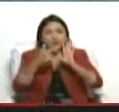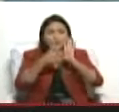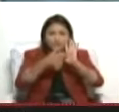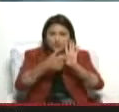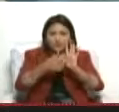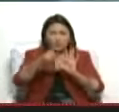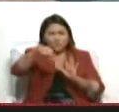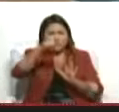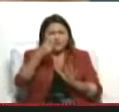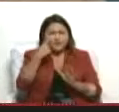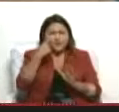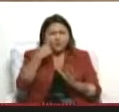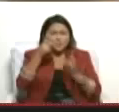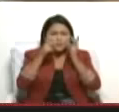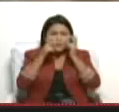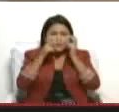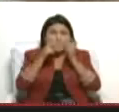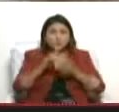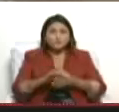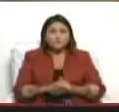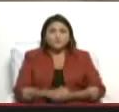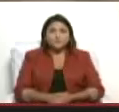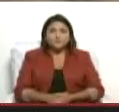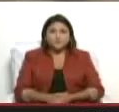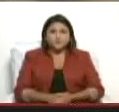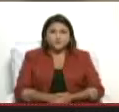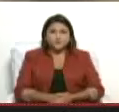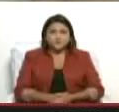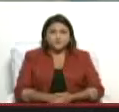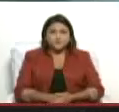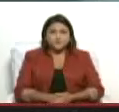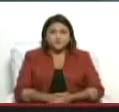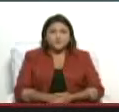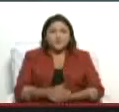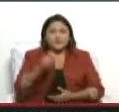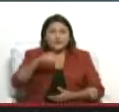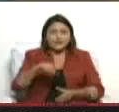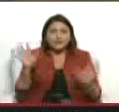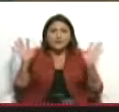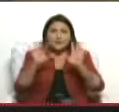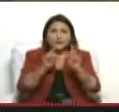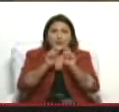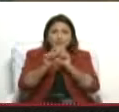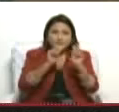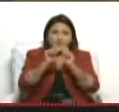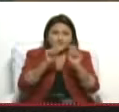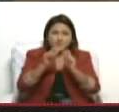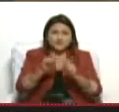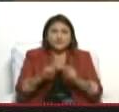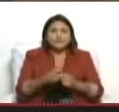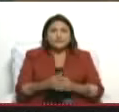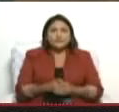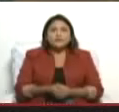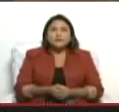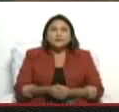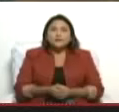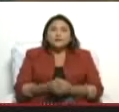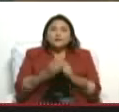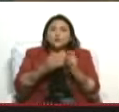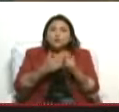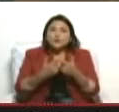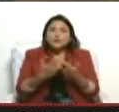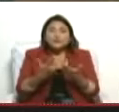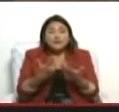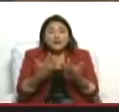ustedes observado en esta rueda de prensa entonces nadie